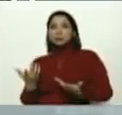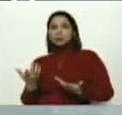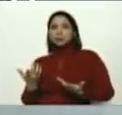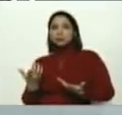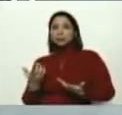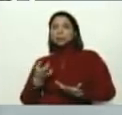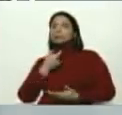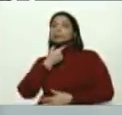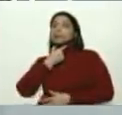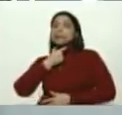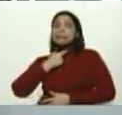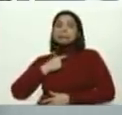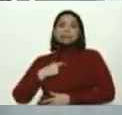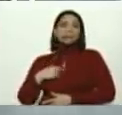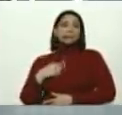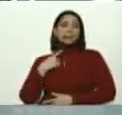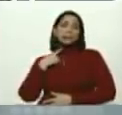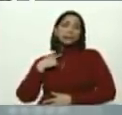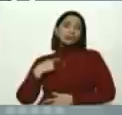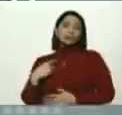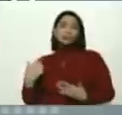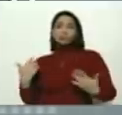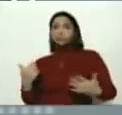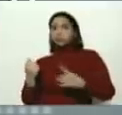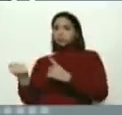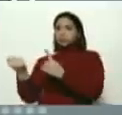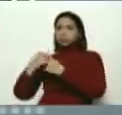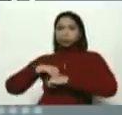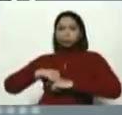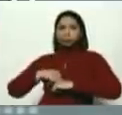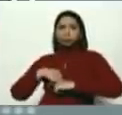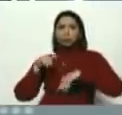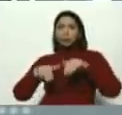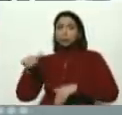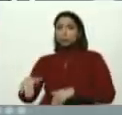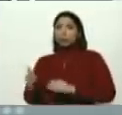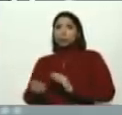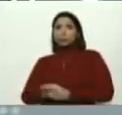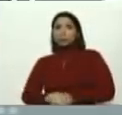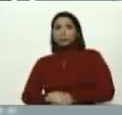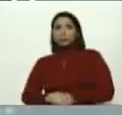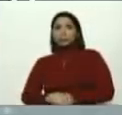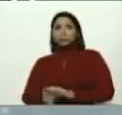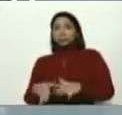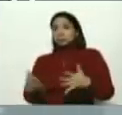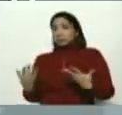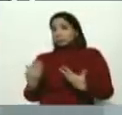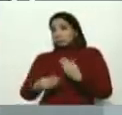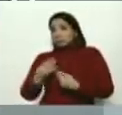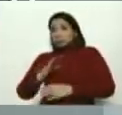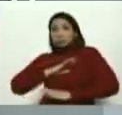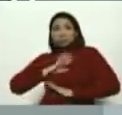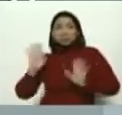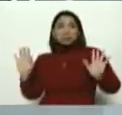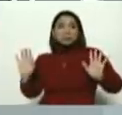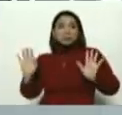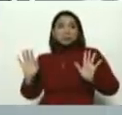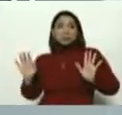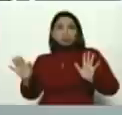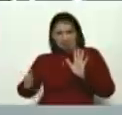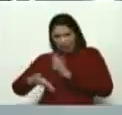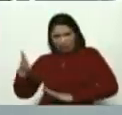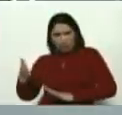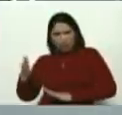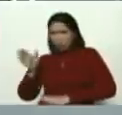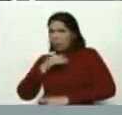tragar grueso y amargo la derrota de las elecciones parlamentarias. ¿Y qué hice? Salí a desconocer el triunfo